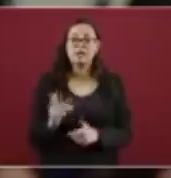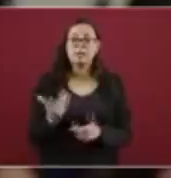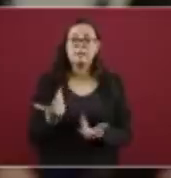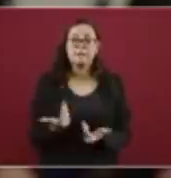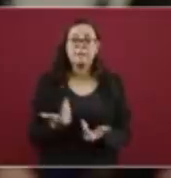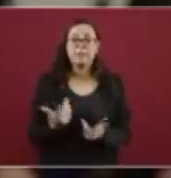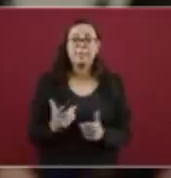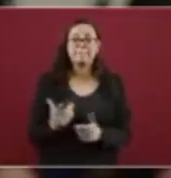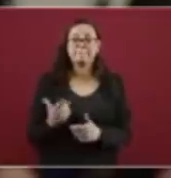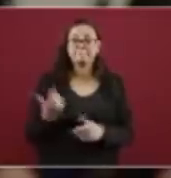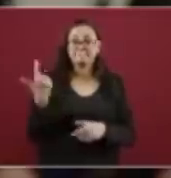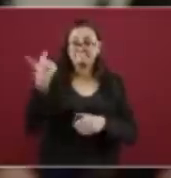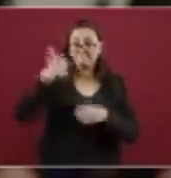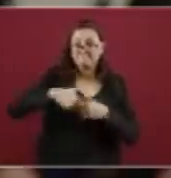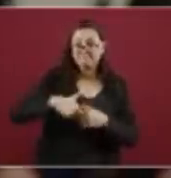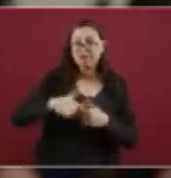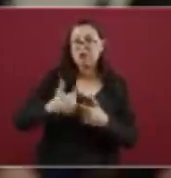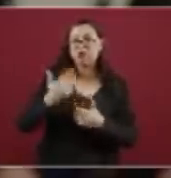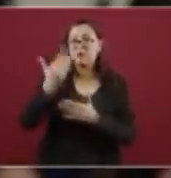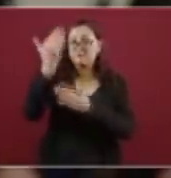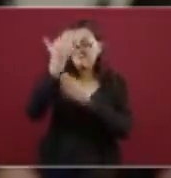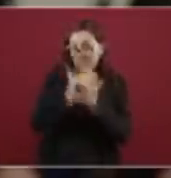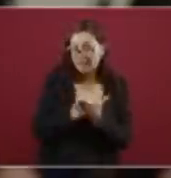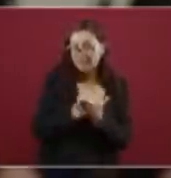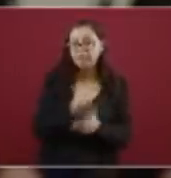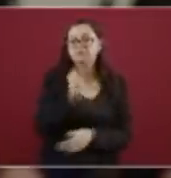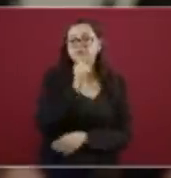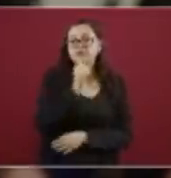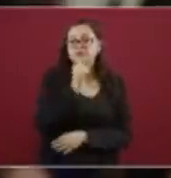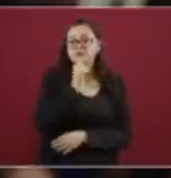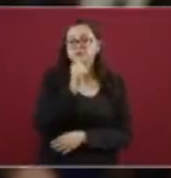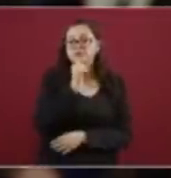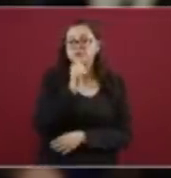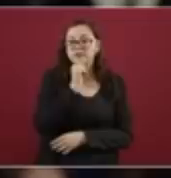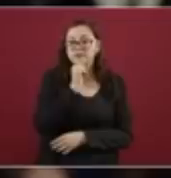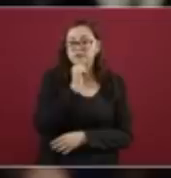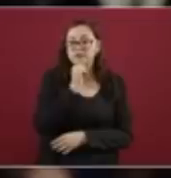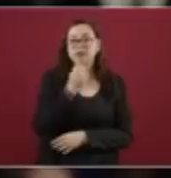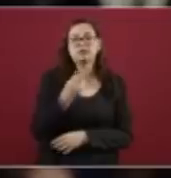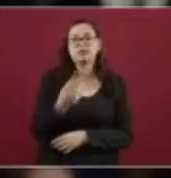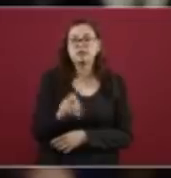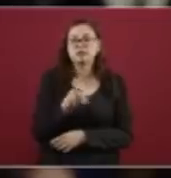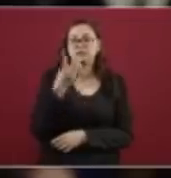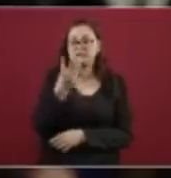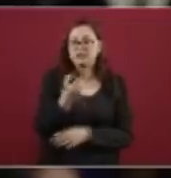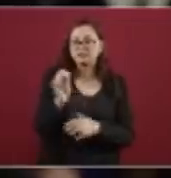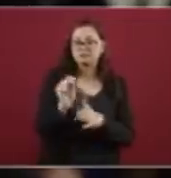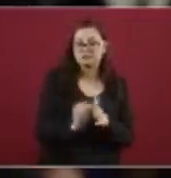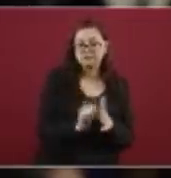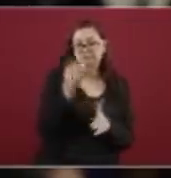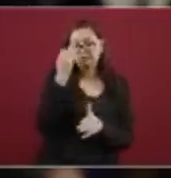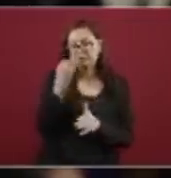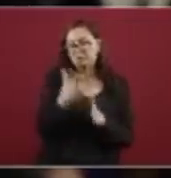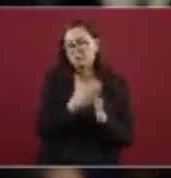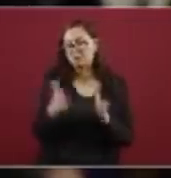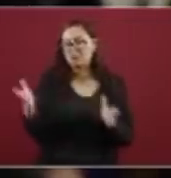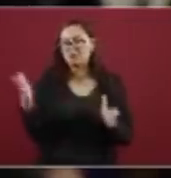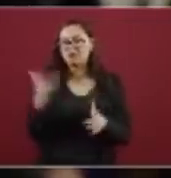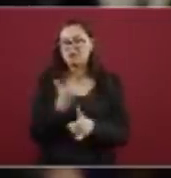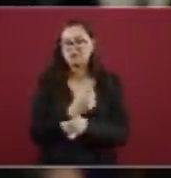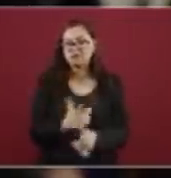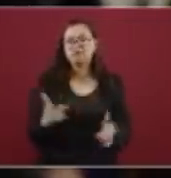los precios de la gasolina como se ha esperado. Tenemos tres meses con la zona libre. Se entiende que es un